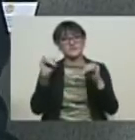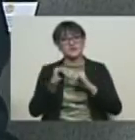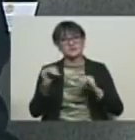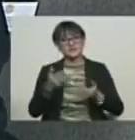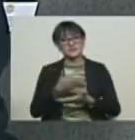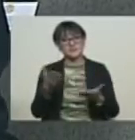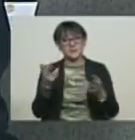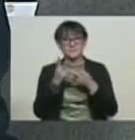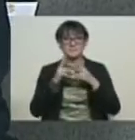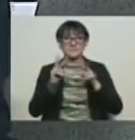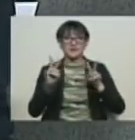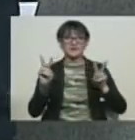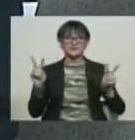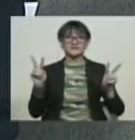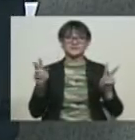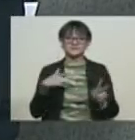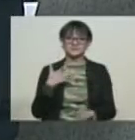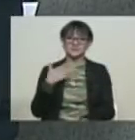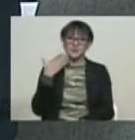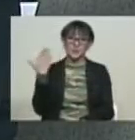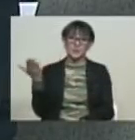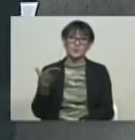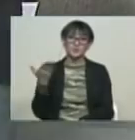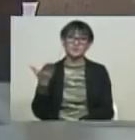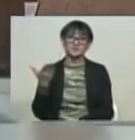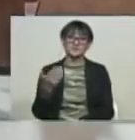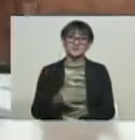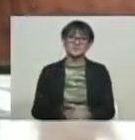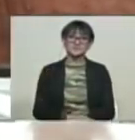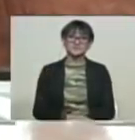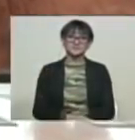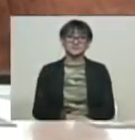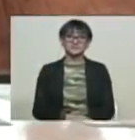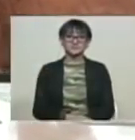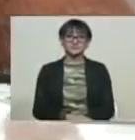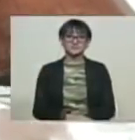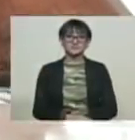y paz. Hoy me siento muy orgullosa, presidente.